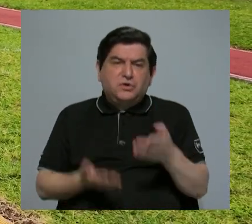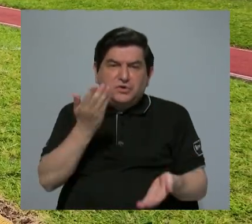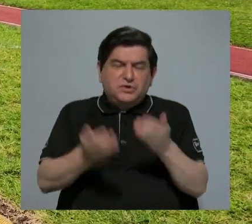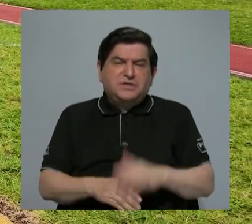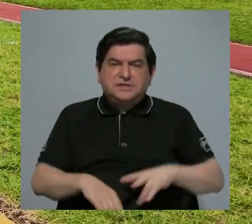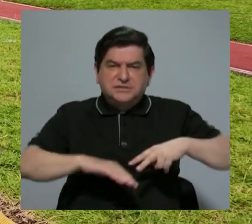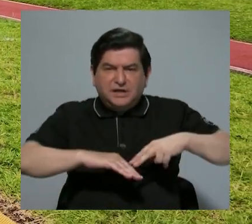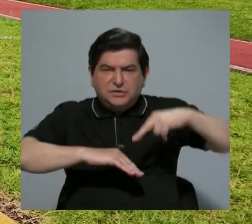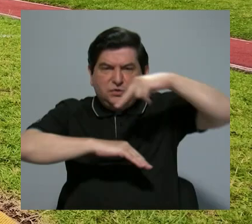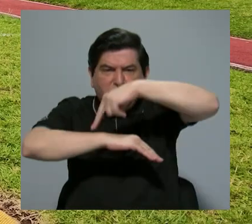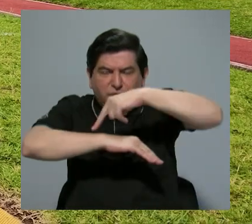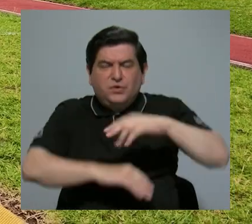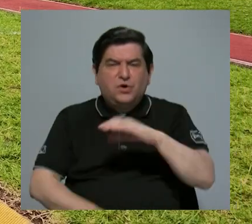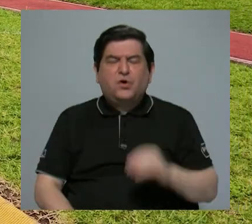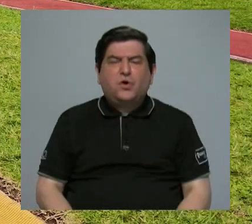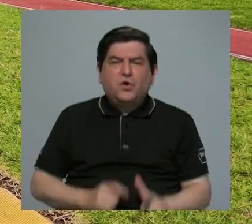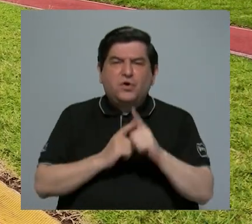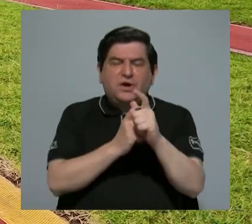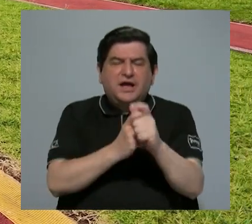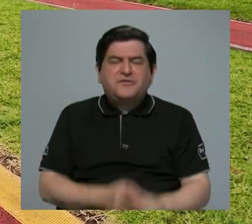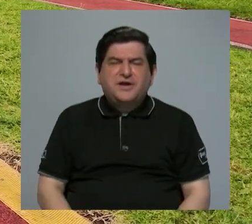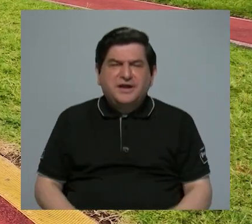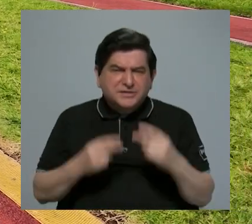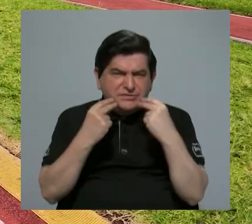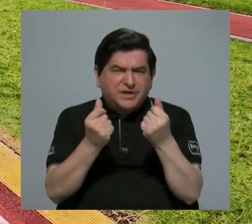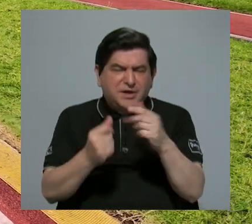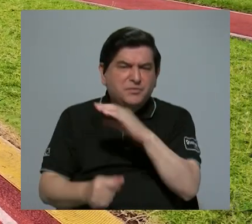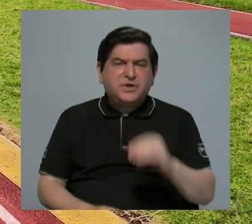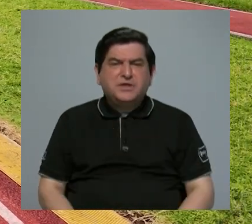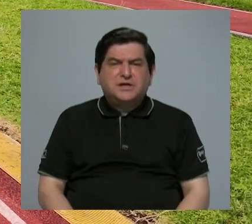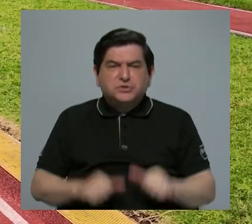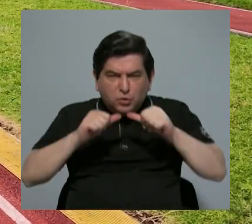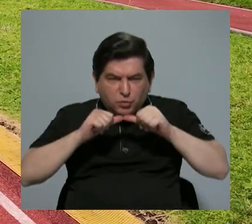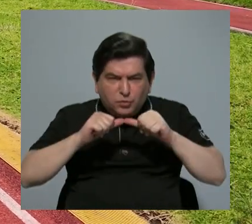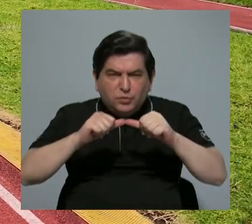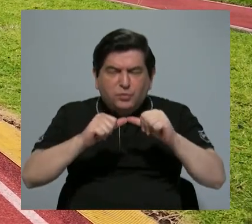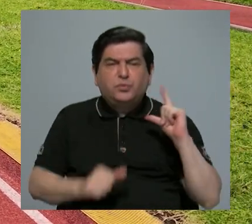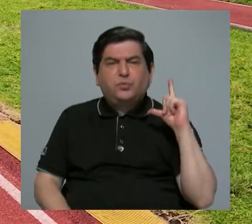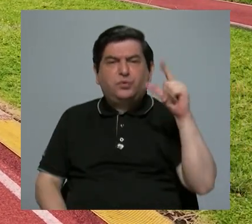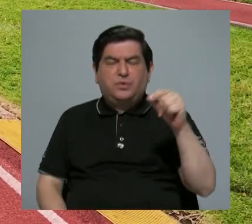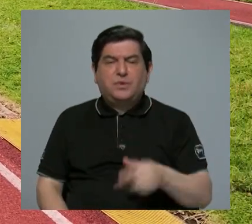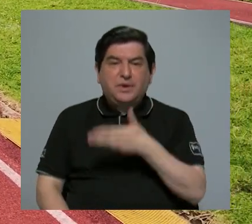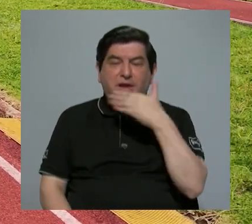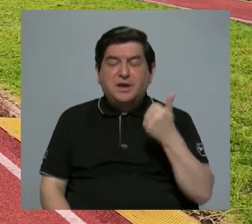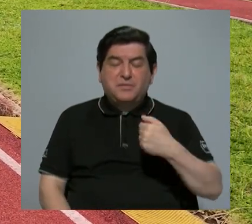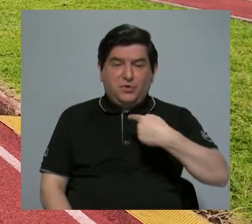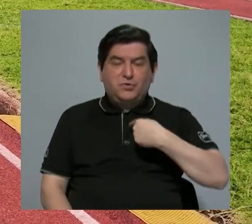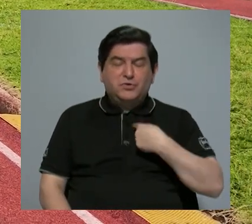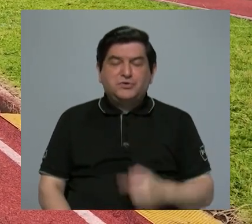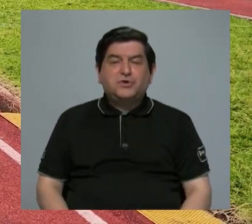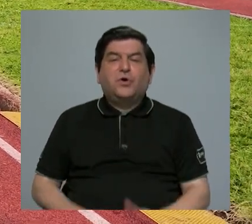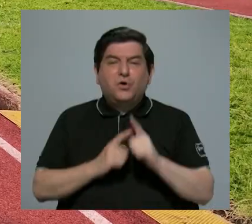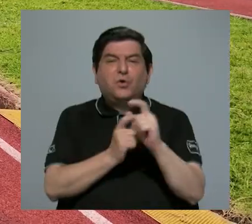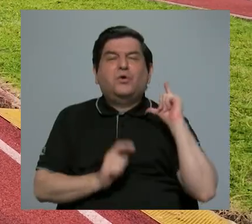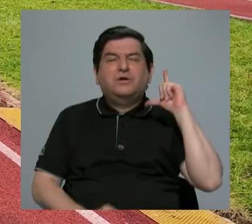lanzamientos, carreras de velocidad, carreras de fondo y sí, me iba mejor en las carreras de